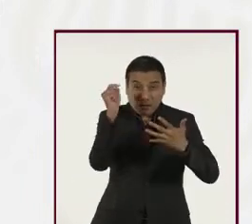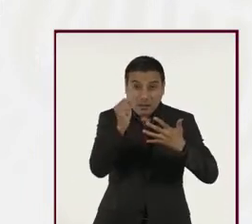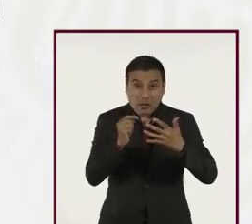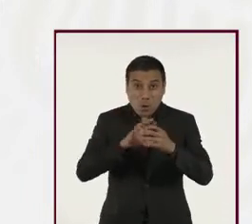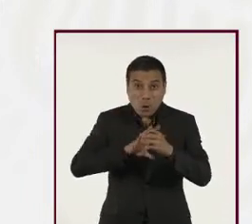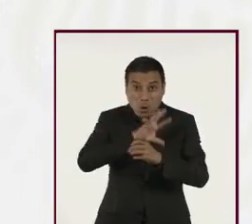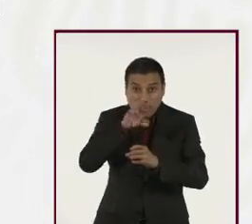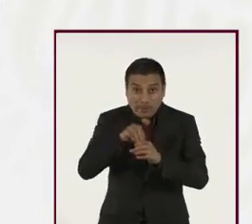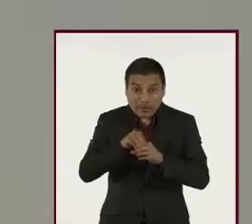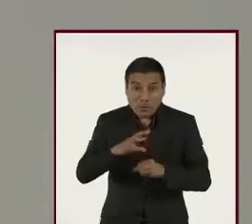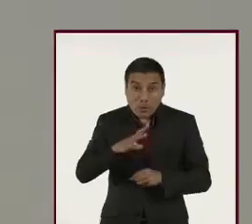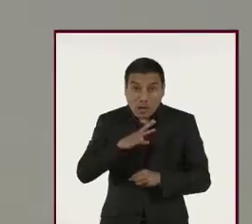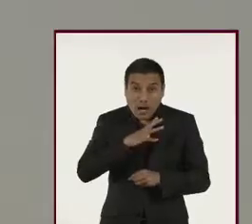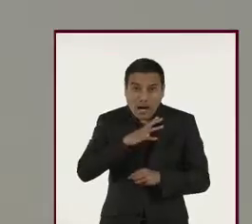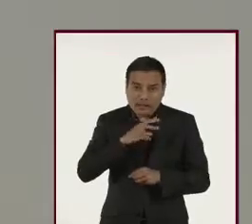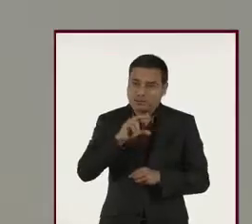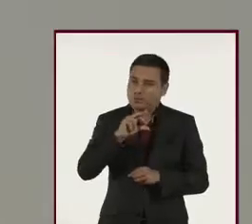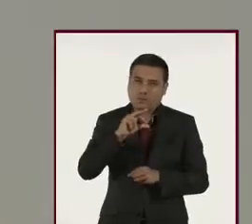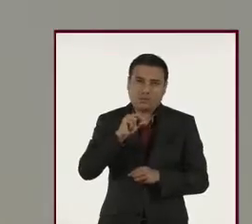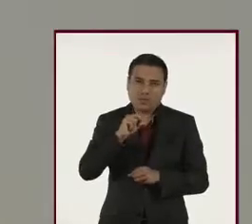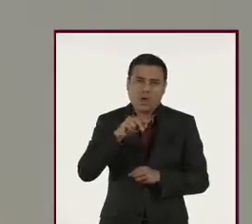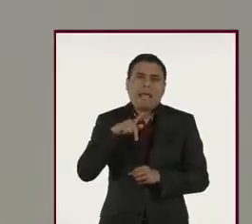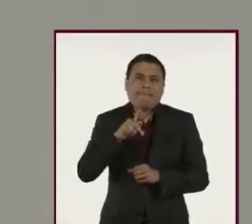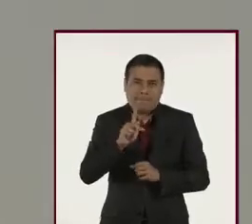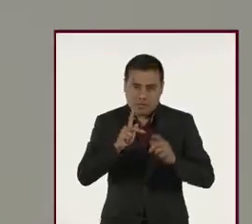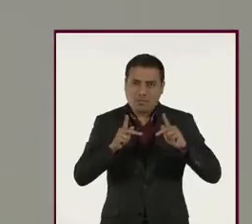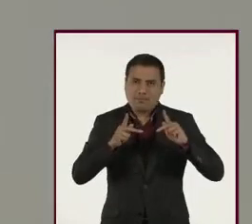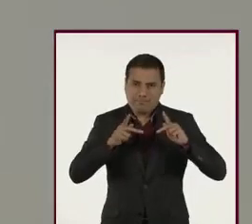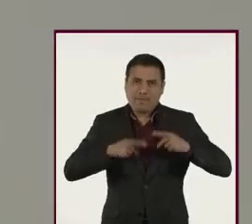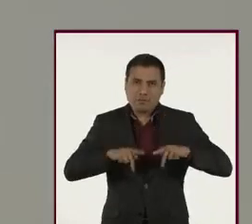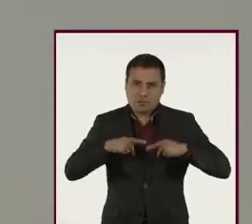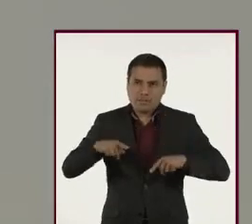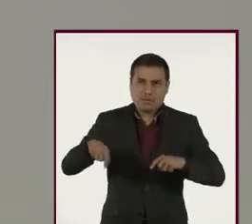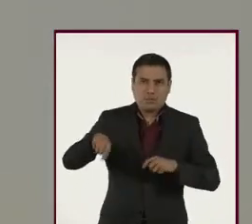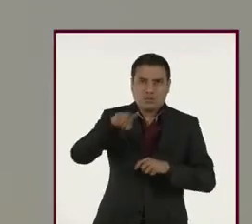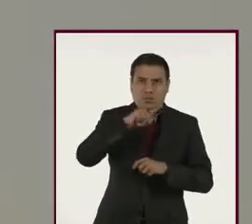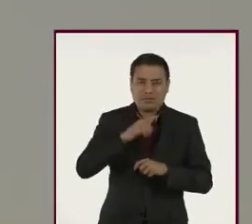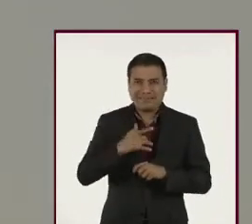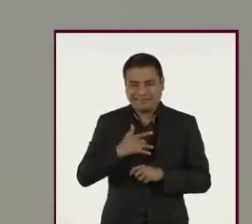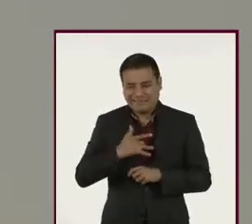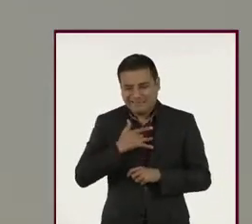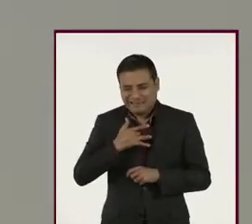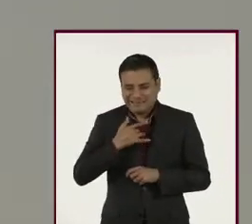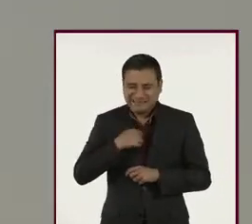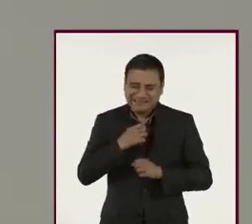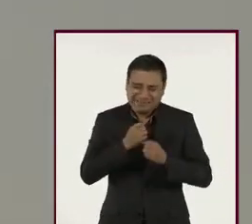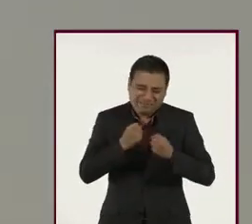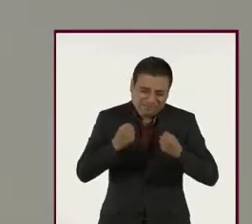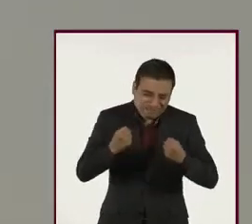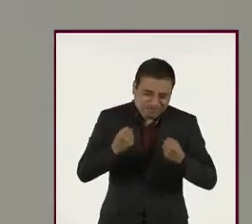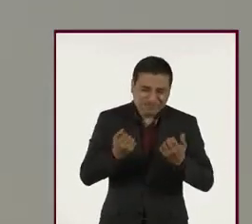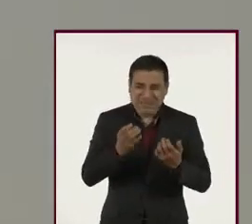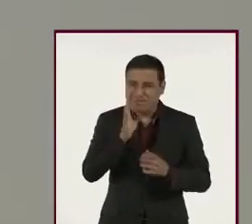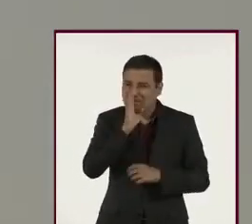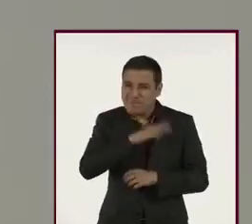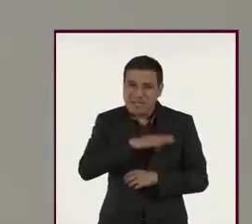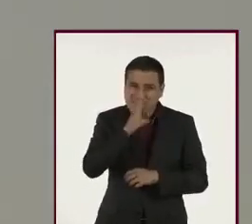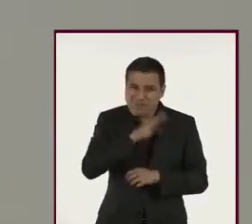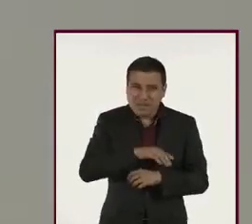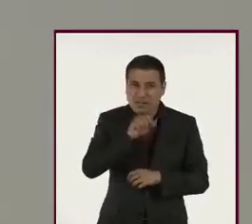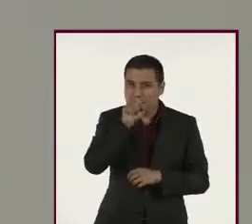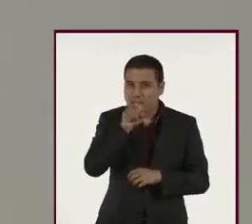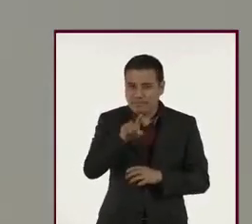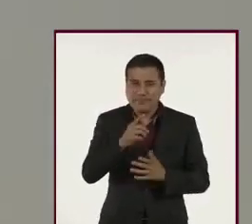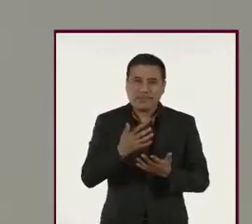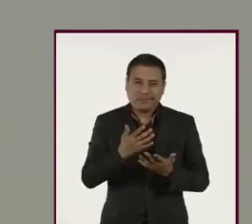observa una autopercepción negativa en relación al peso y se presentan estos factores patológicos frente a la